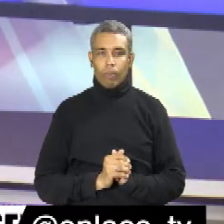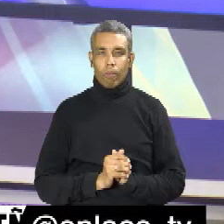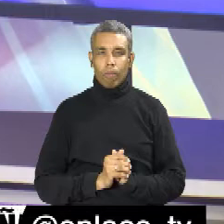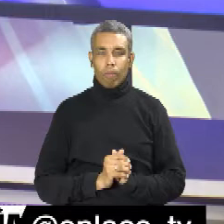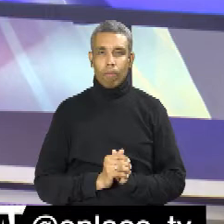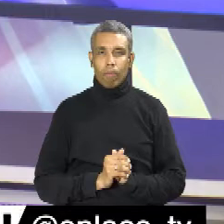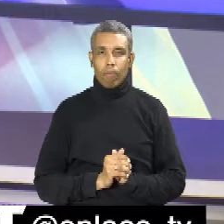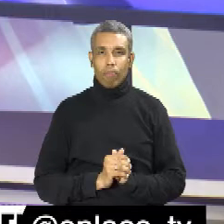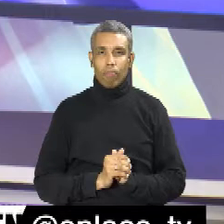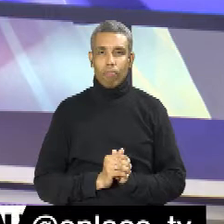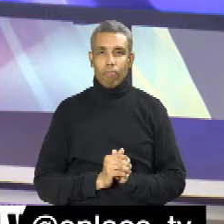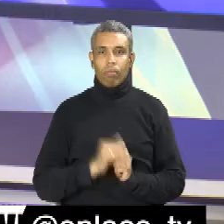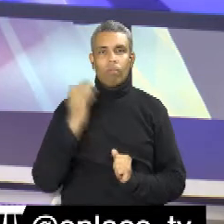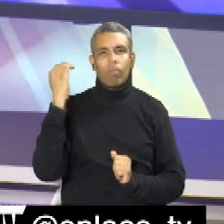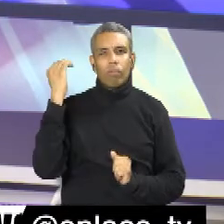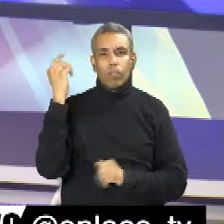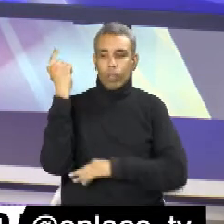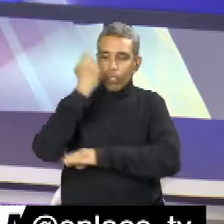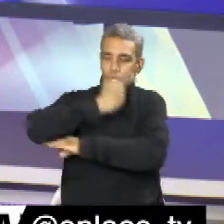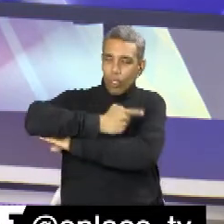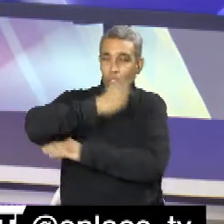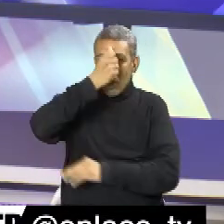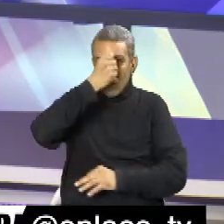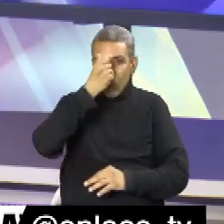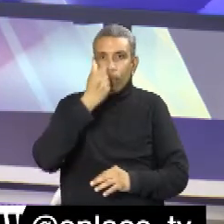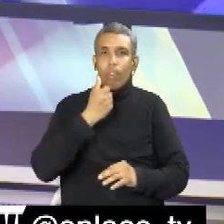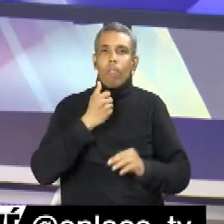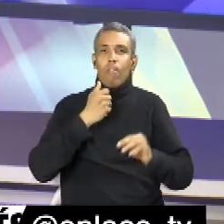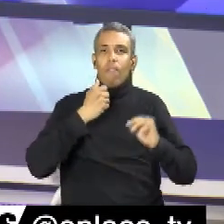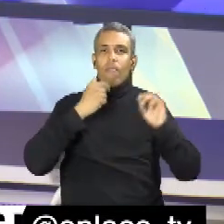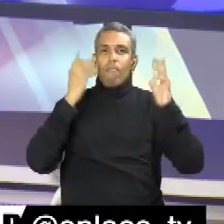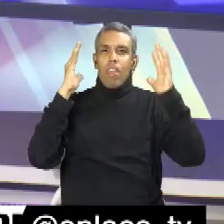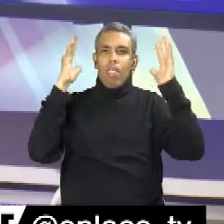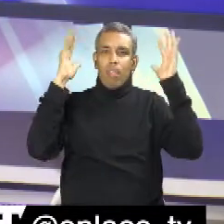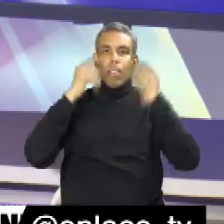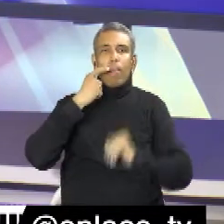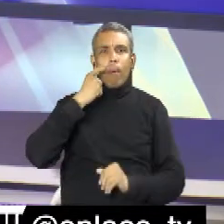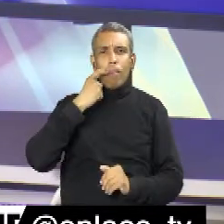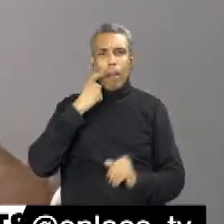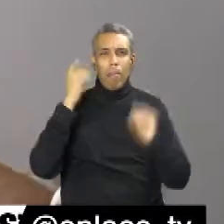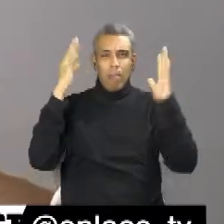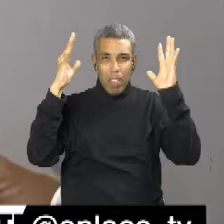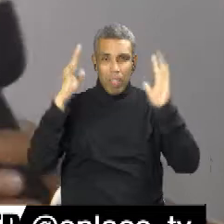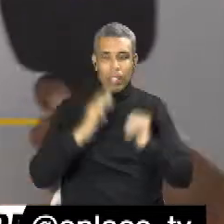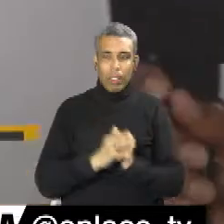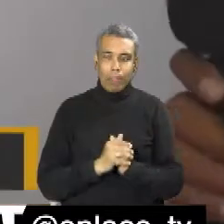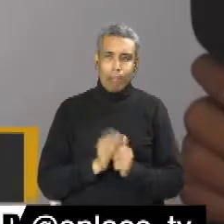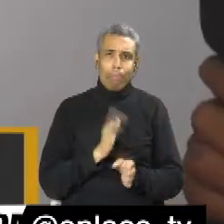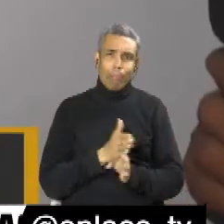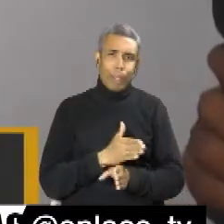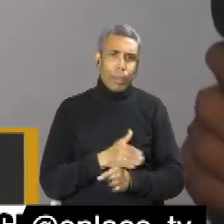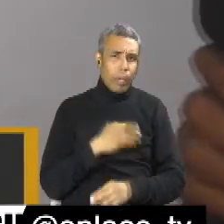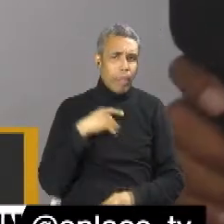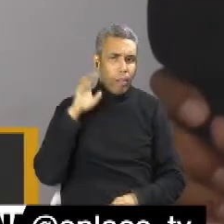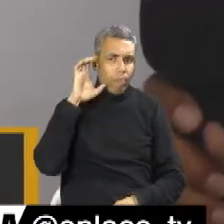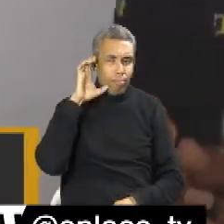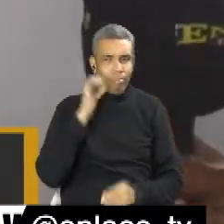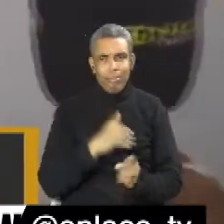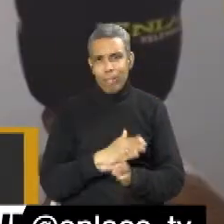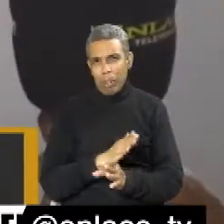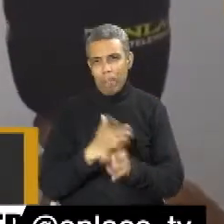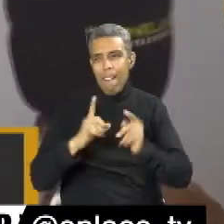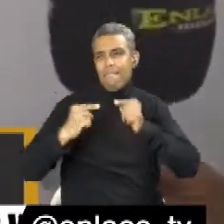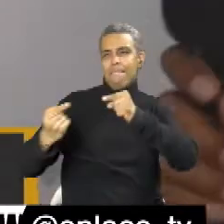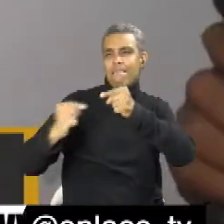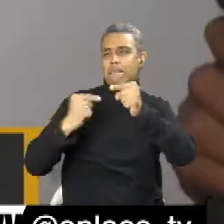debieron ser atendidas por la Policía Nacional en diferentes lugares de la ciudad. El mayor Javier Alvear, comandante del primer distrito de policía